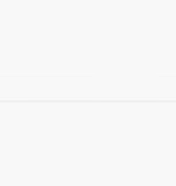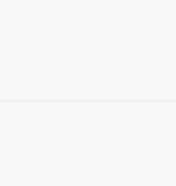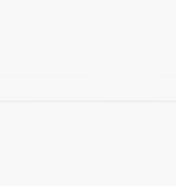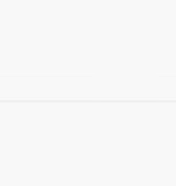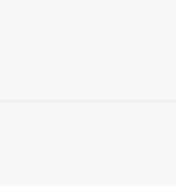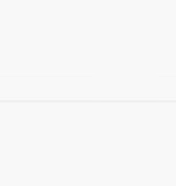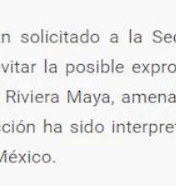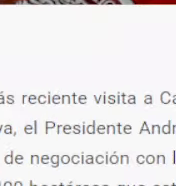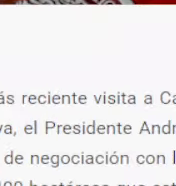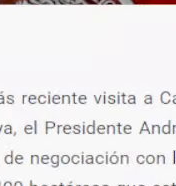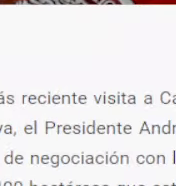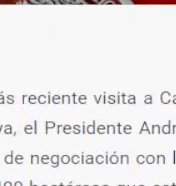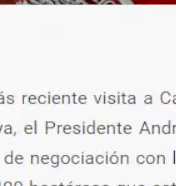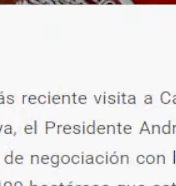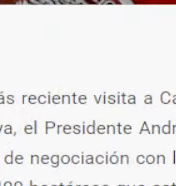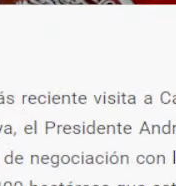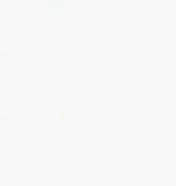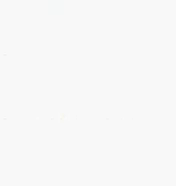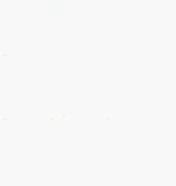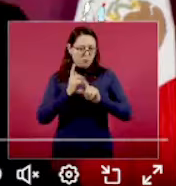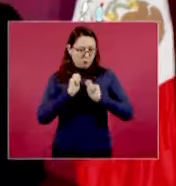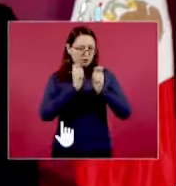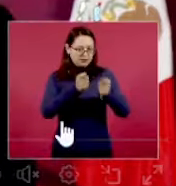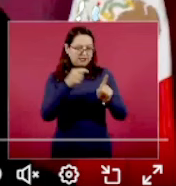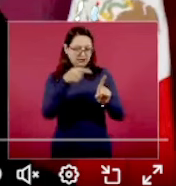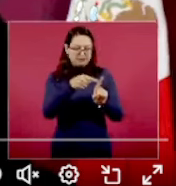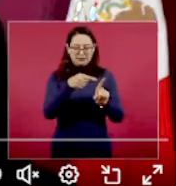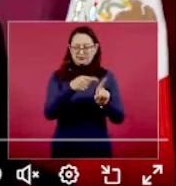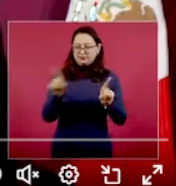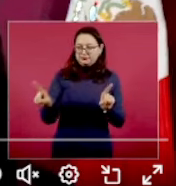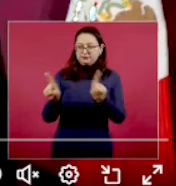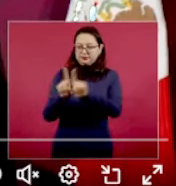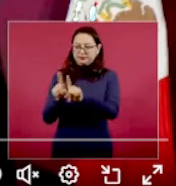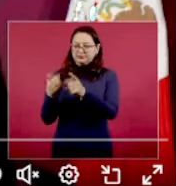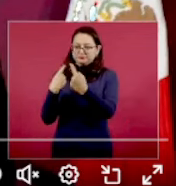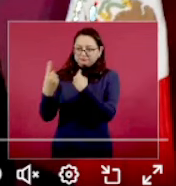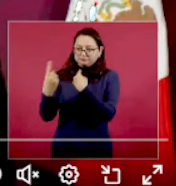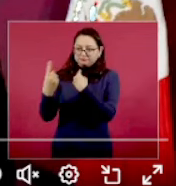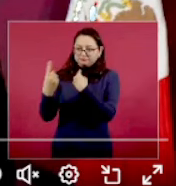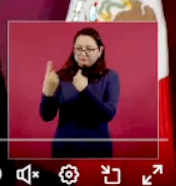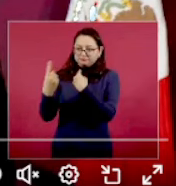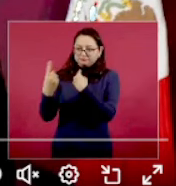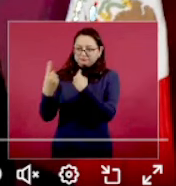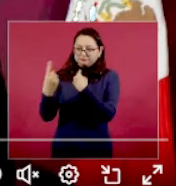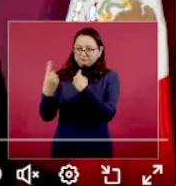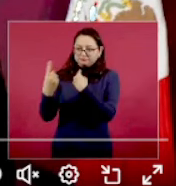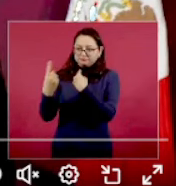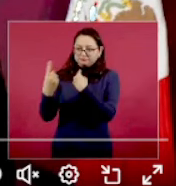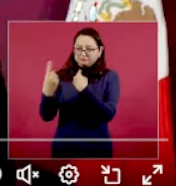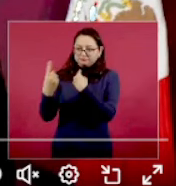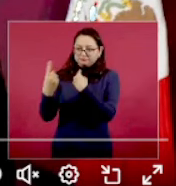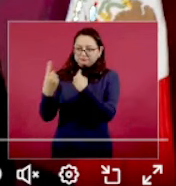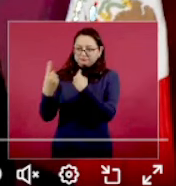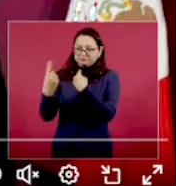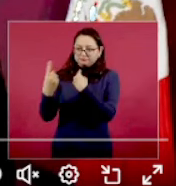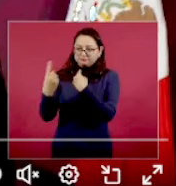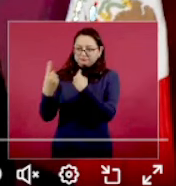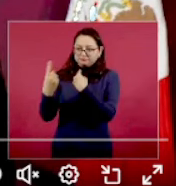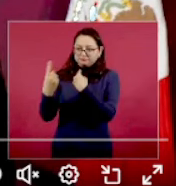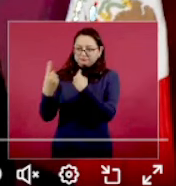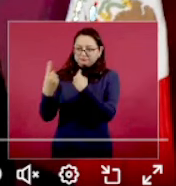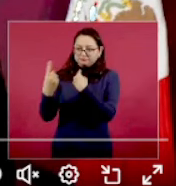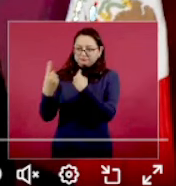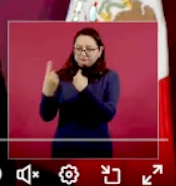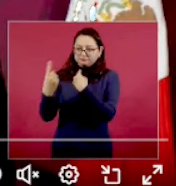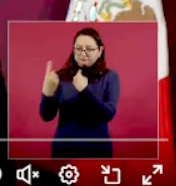con Iberdrola. Y lo que les decía, pues simple y sencillamente, México no tiene por qué estar tolerando ni por qué